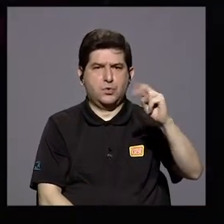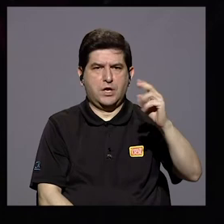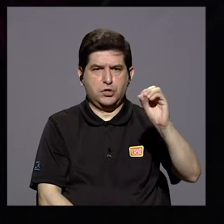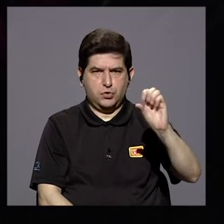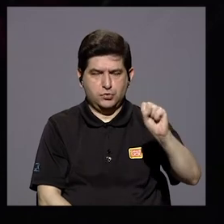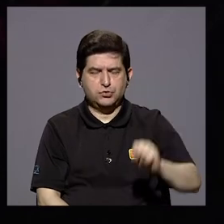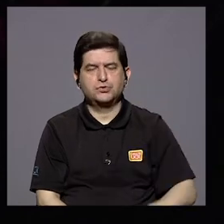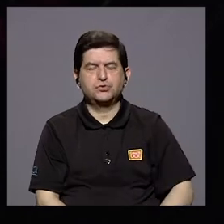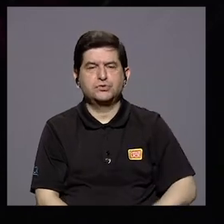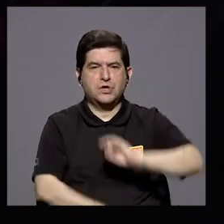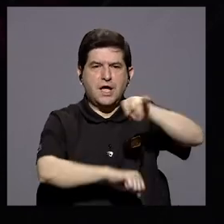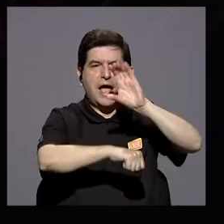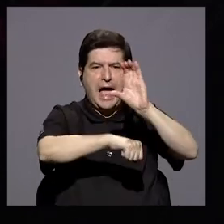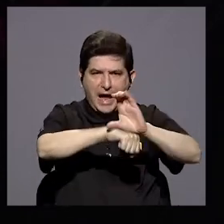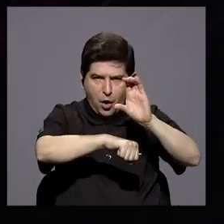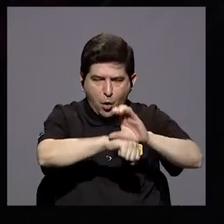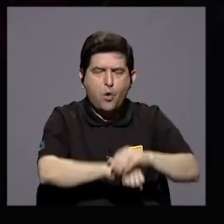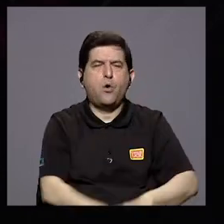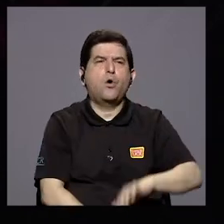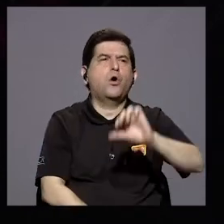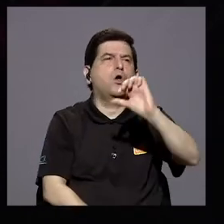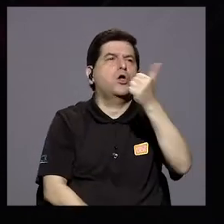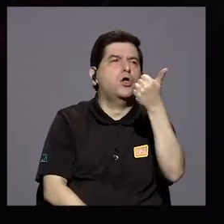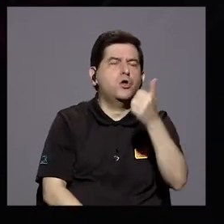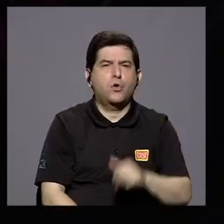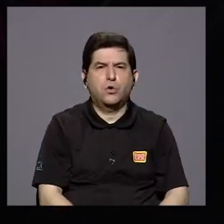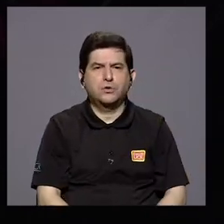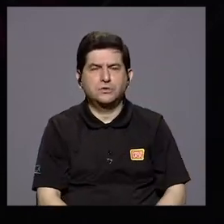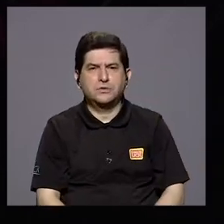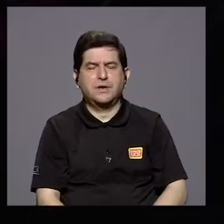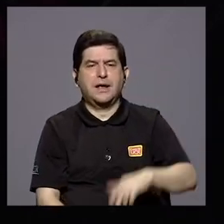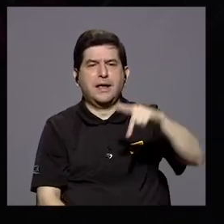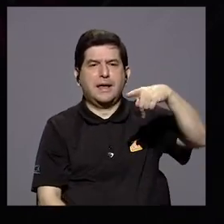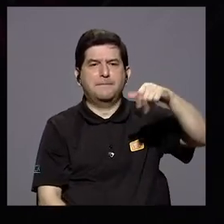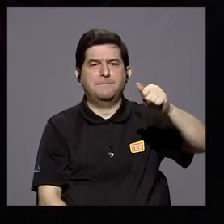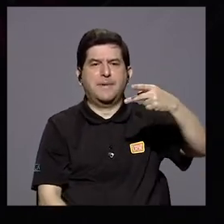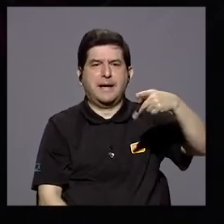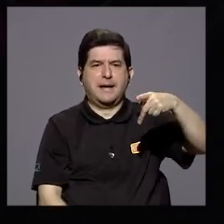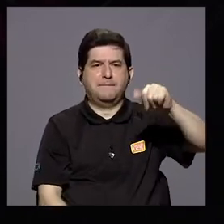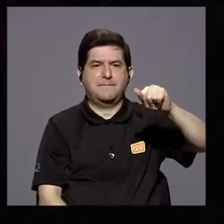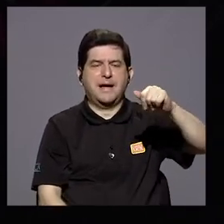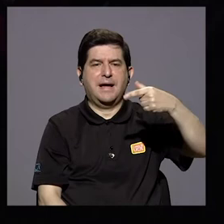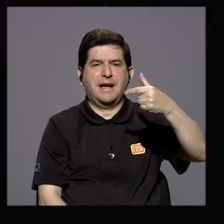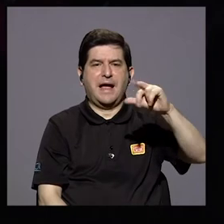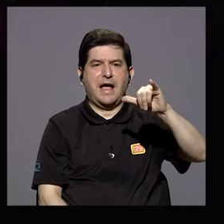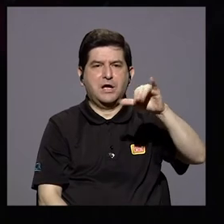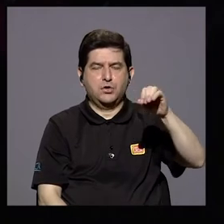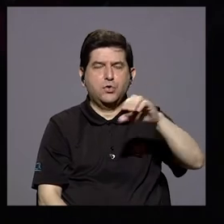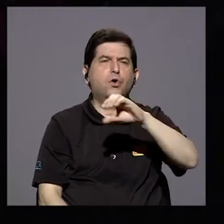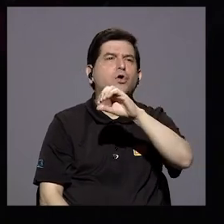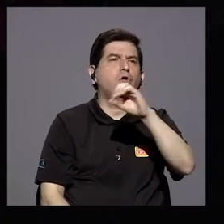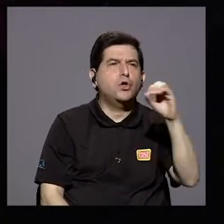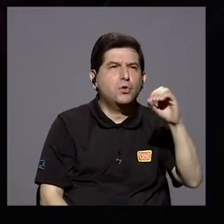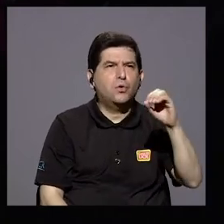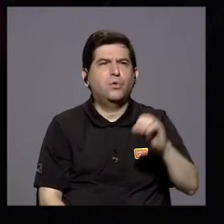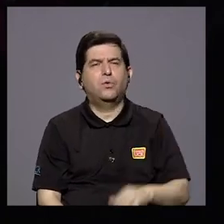Jacó y una marina que hay en Papagayo nada más. No, y hay otra en Herradura,